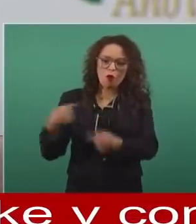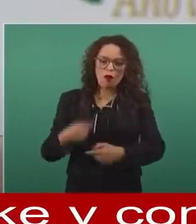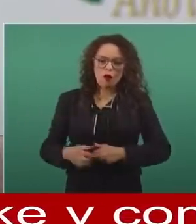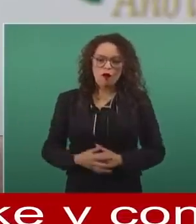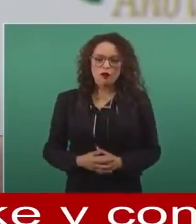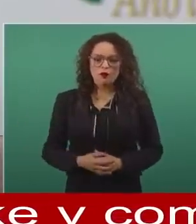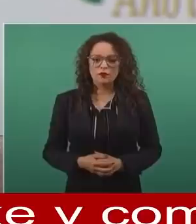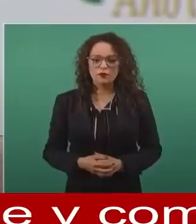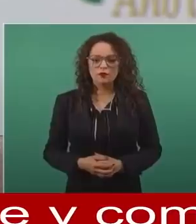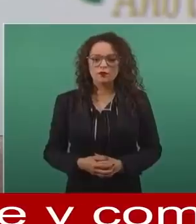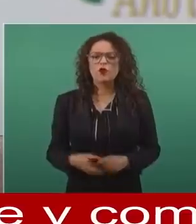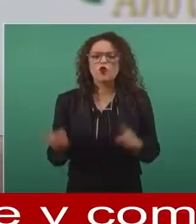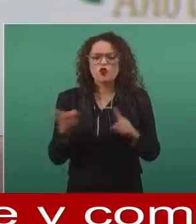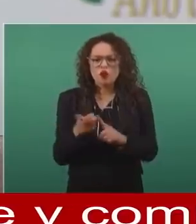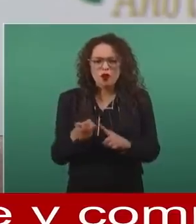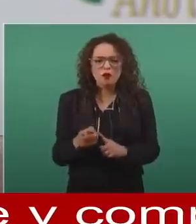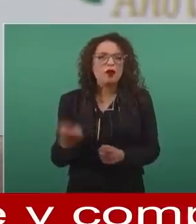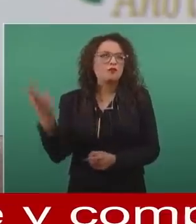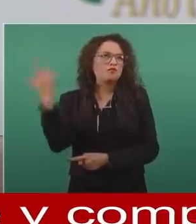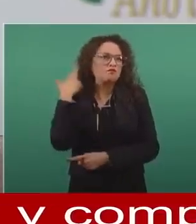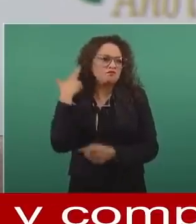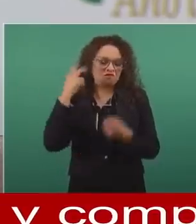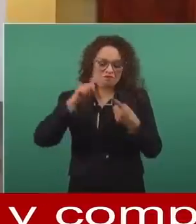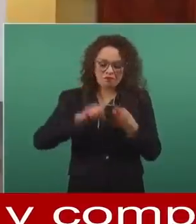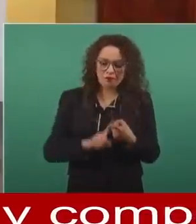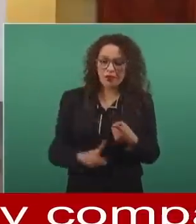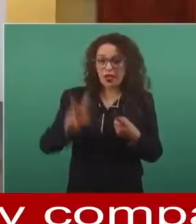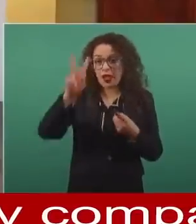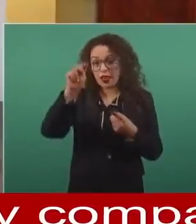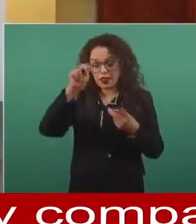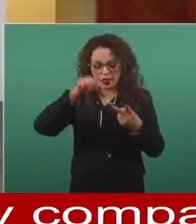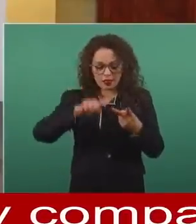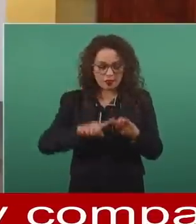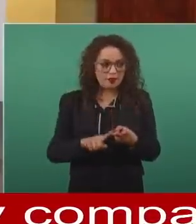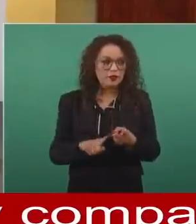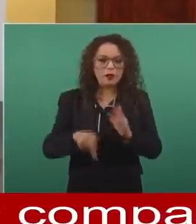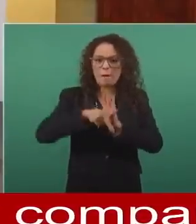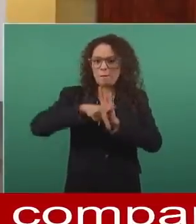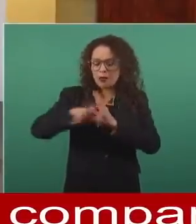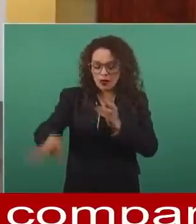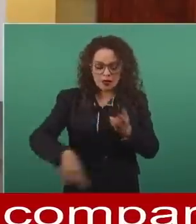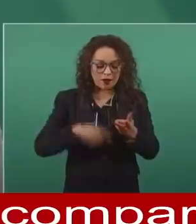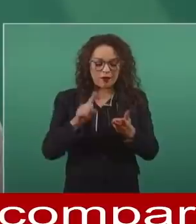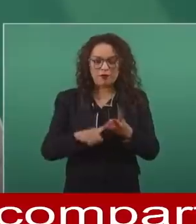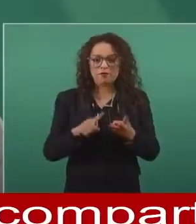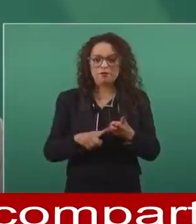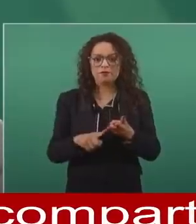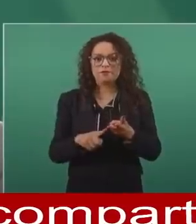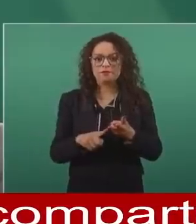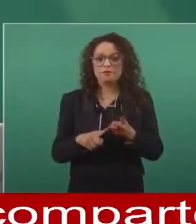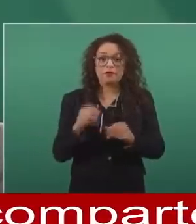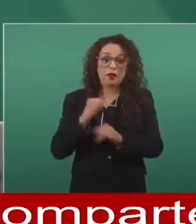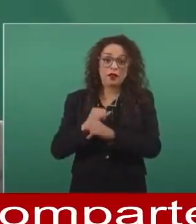En la radio, en la televisión, en los periódicos, en las redes,